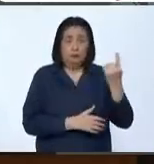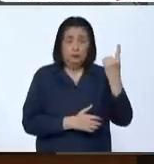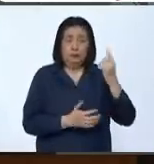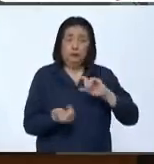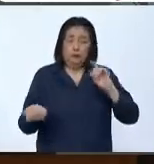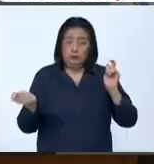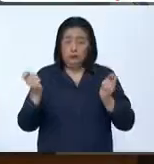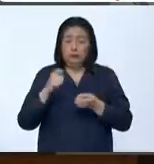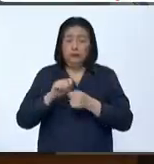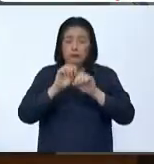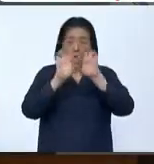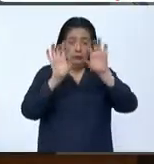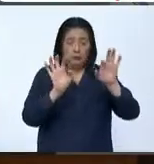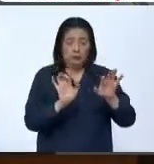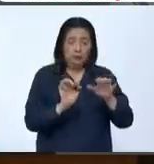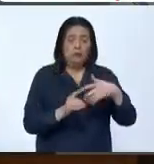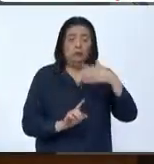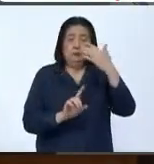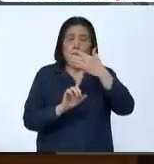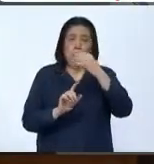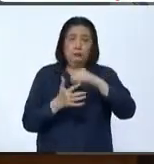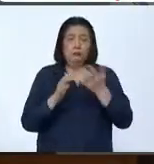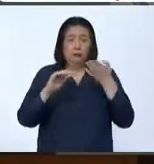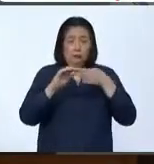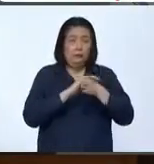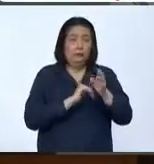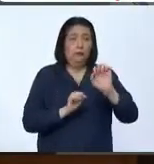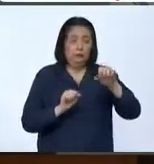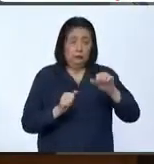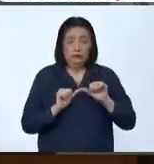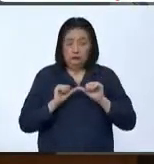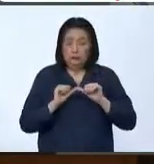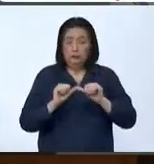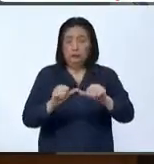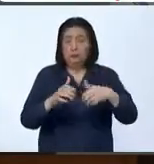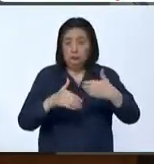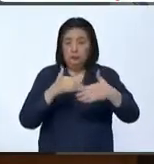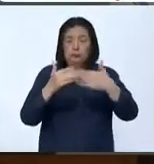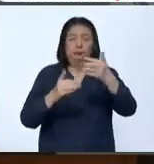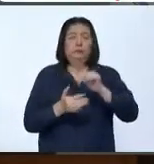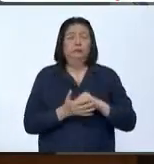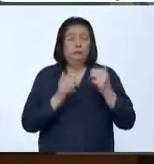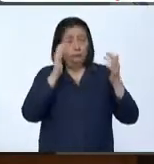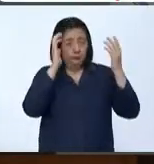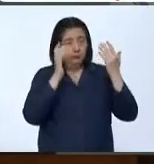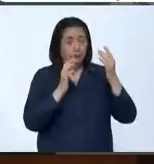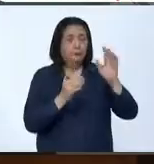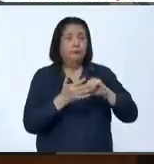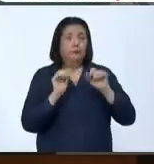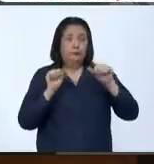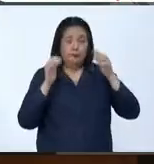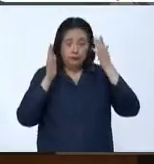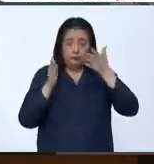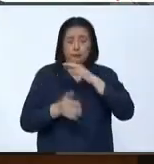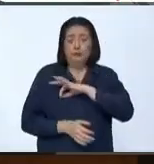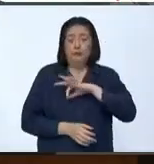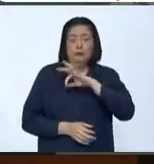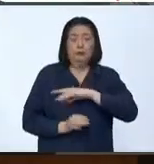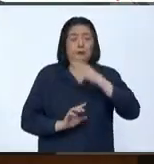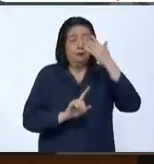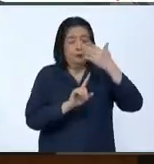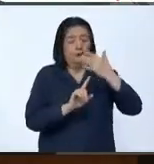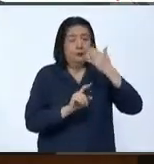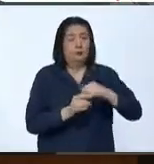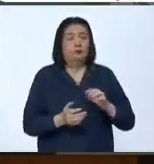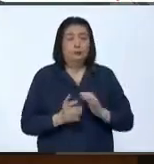transformación digital inclusivo y sostenible con la esperanza centrada en los beneficios de la tecnología